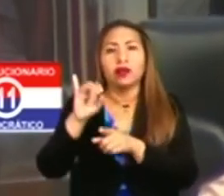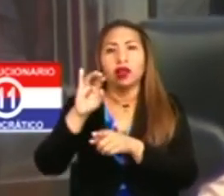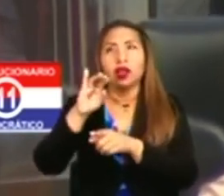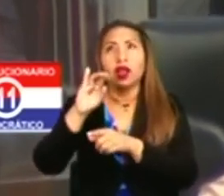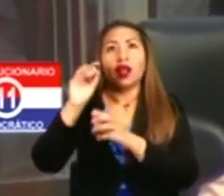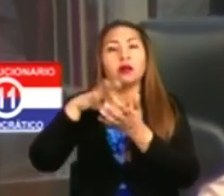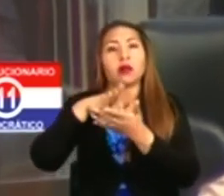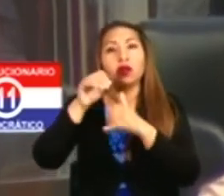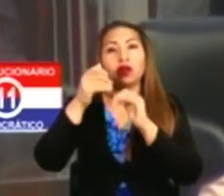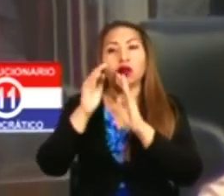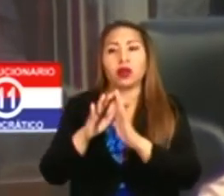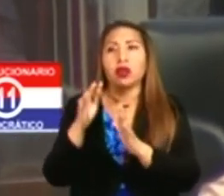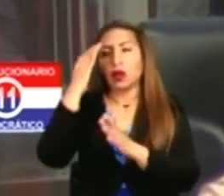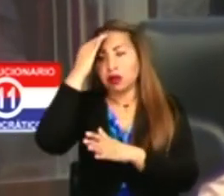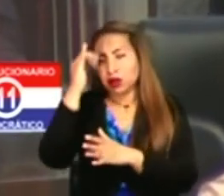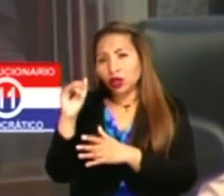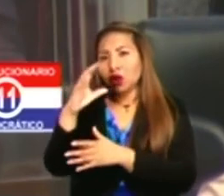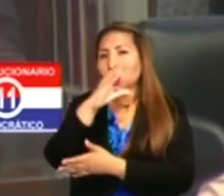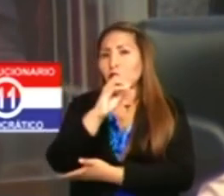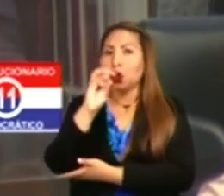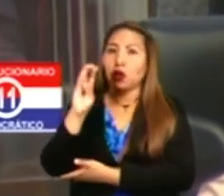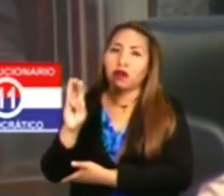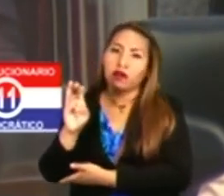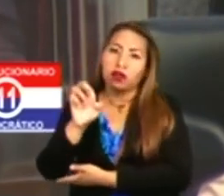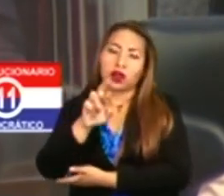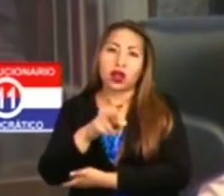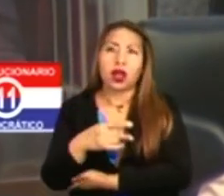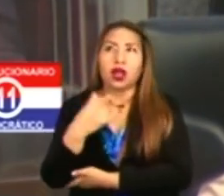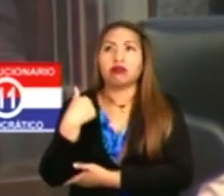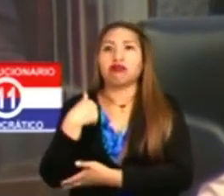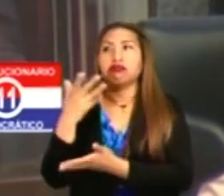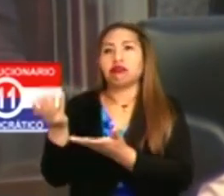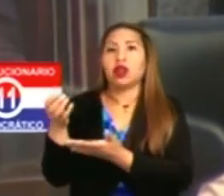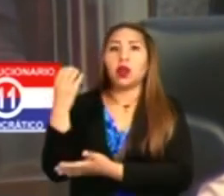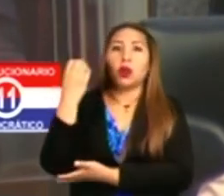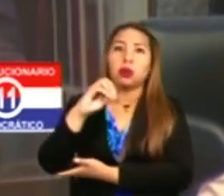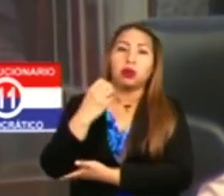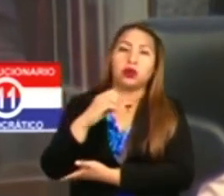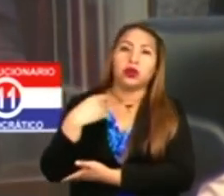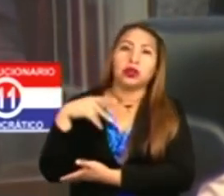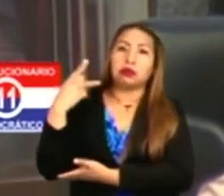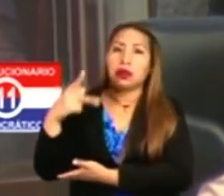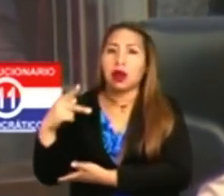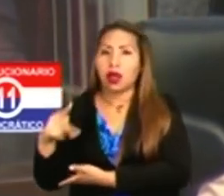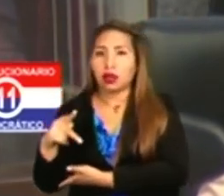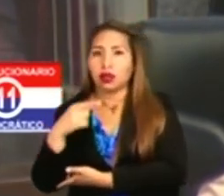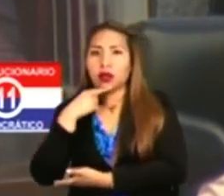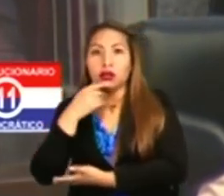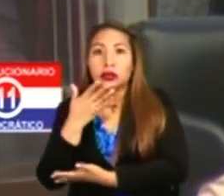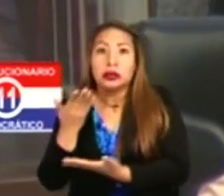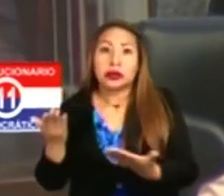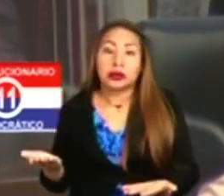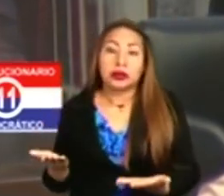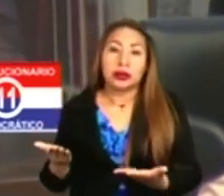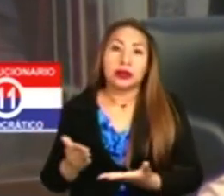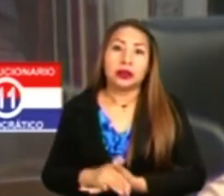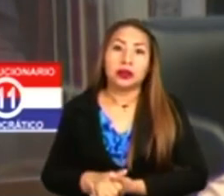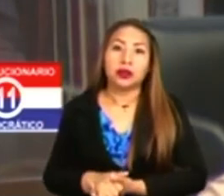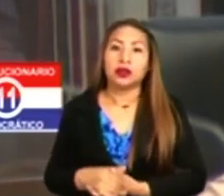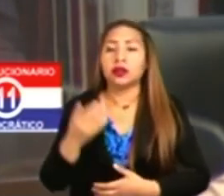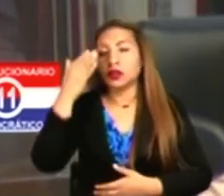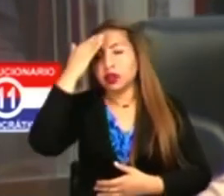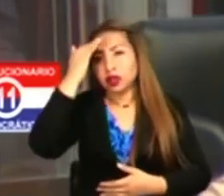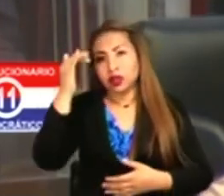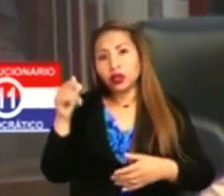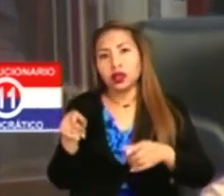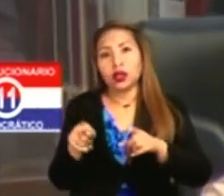plata. Dinero que no entra a las arcas del Estado panameño. Y la competencia desleal que tenemos por no